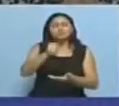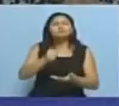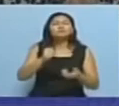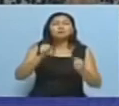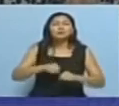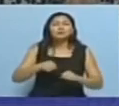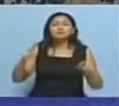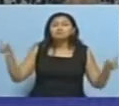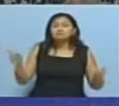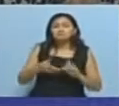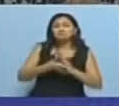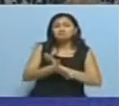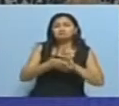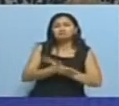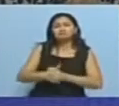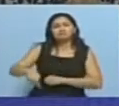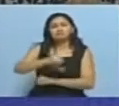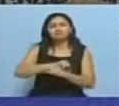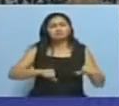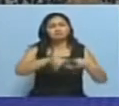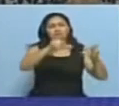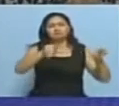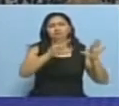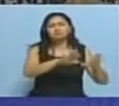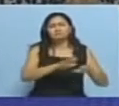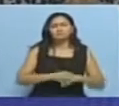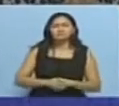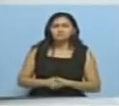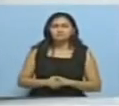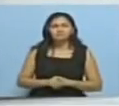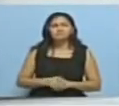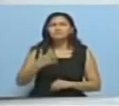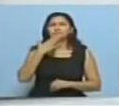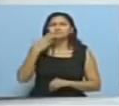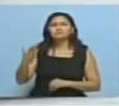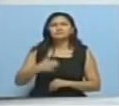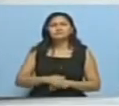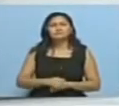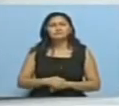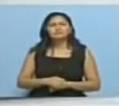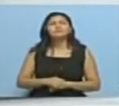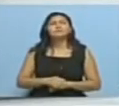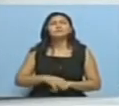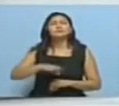que tengo hasta el momento. Continúen con más en CB Noticias. Zahira, muchas gracias. Y la administración departamental llevó...